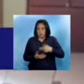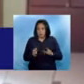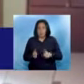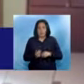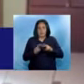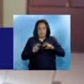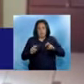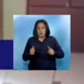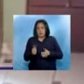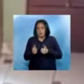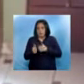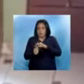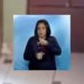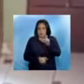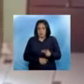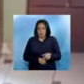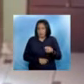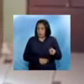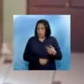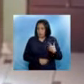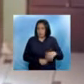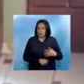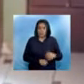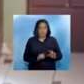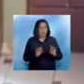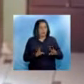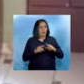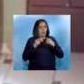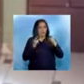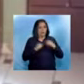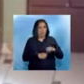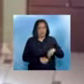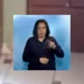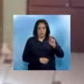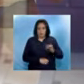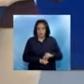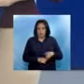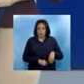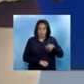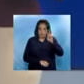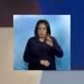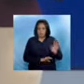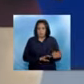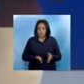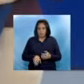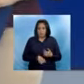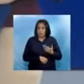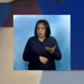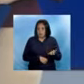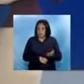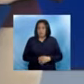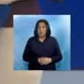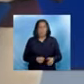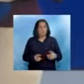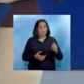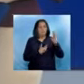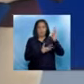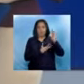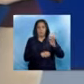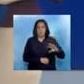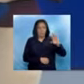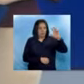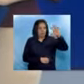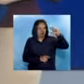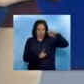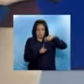los pasos a estos sujetos que se han convertido en el terror de los hoteles del norte del país. Y precisamente también en Piura, las cámaras